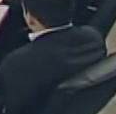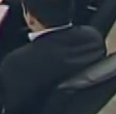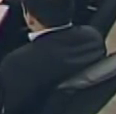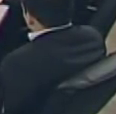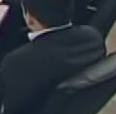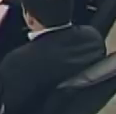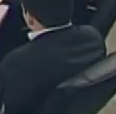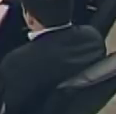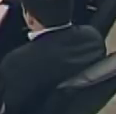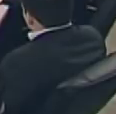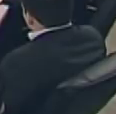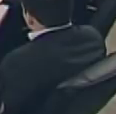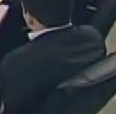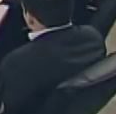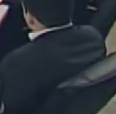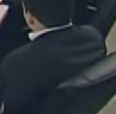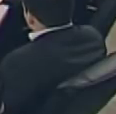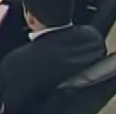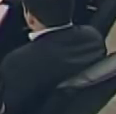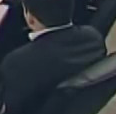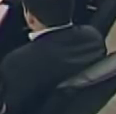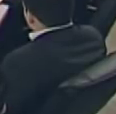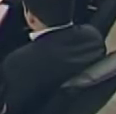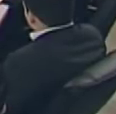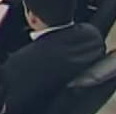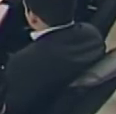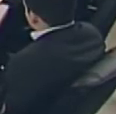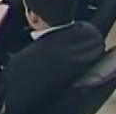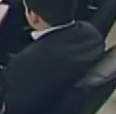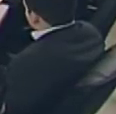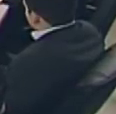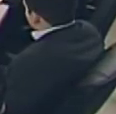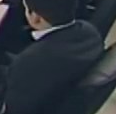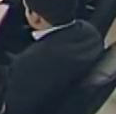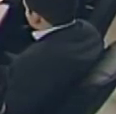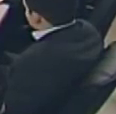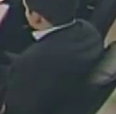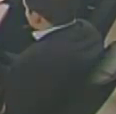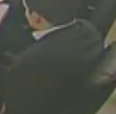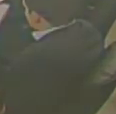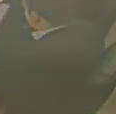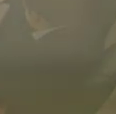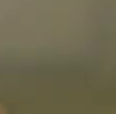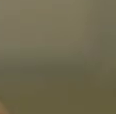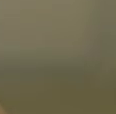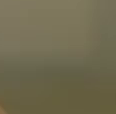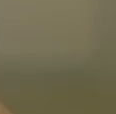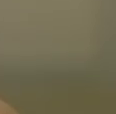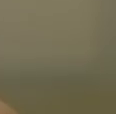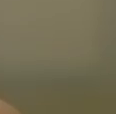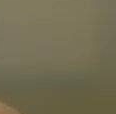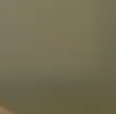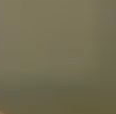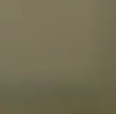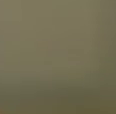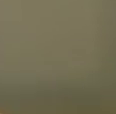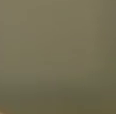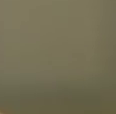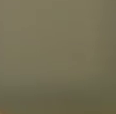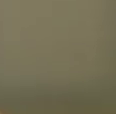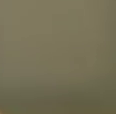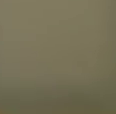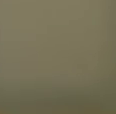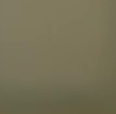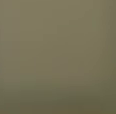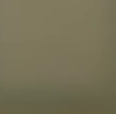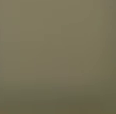el marrón que llamaban recuerda cuánto cuesta eso dos marrones ahora será dos morados un